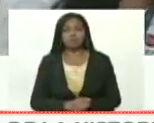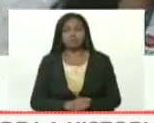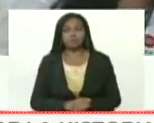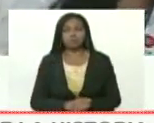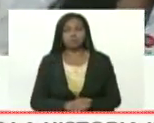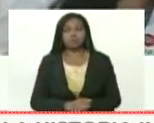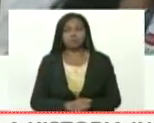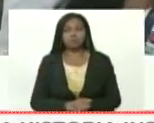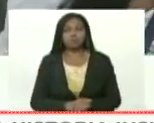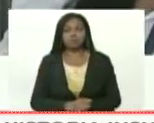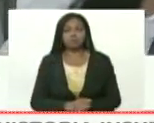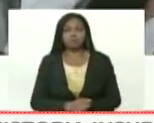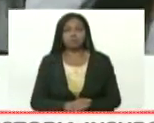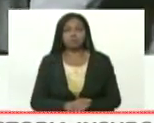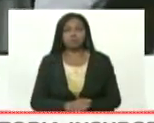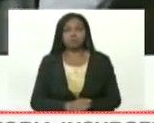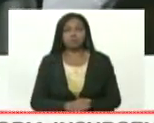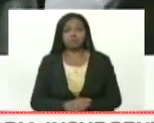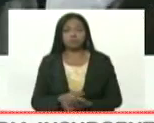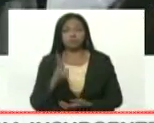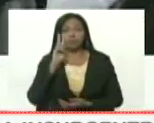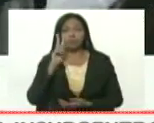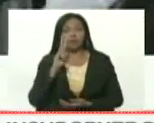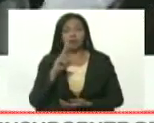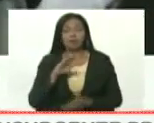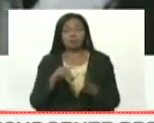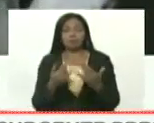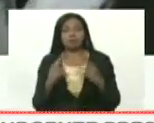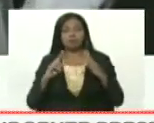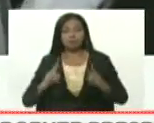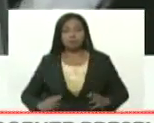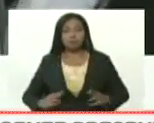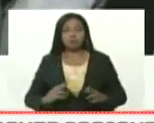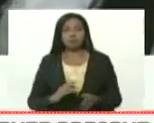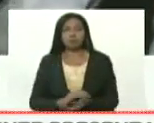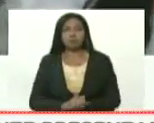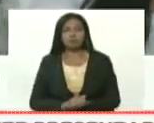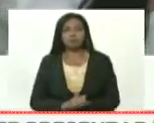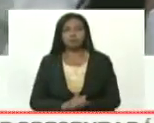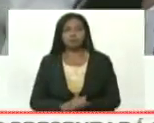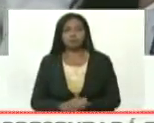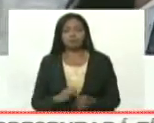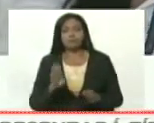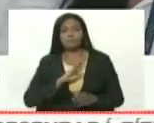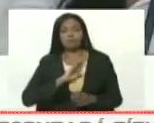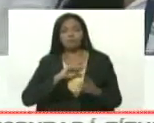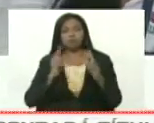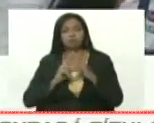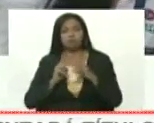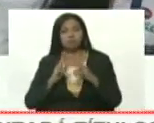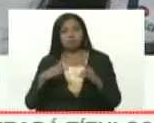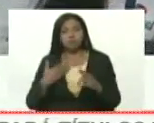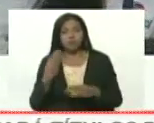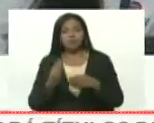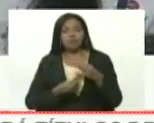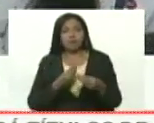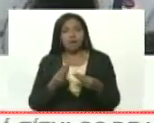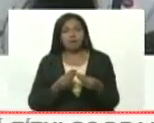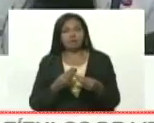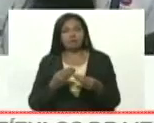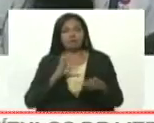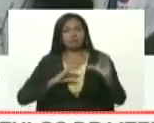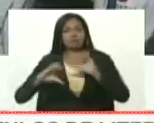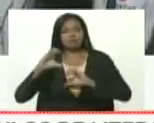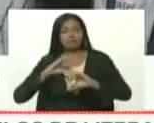ve que el ser humano, con su conocimiento, puede crear